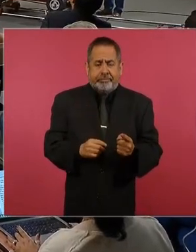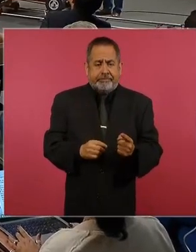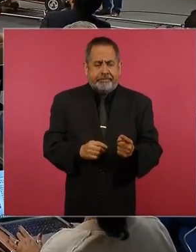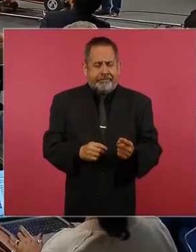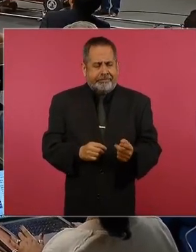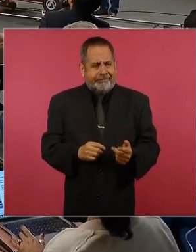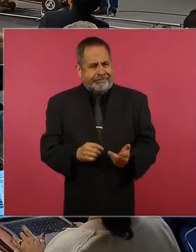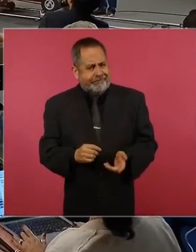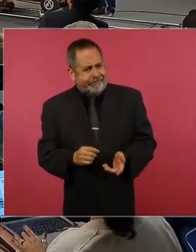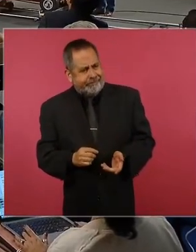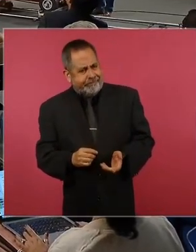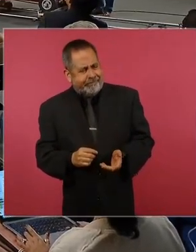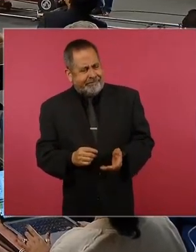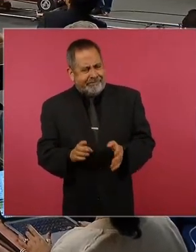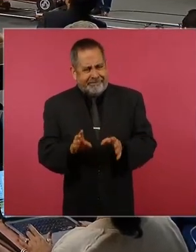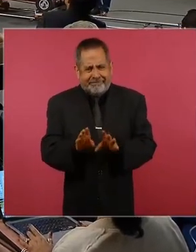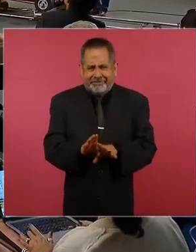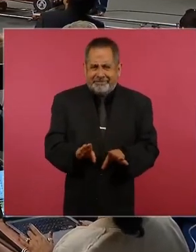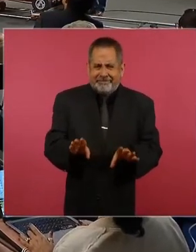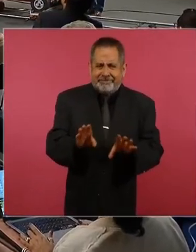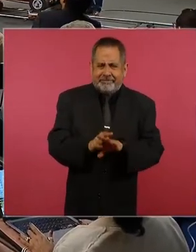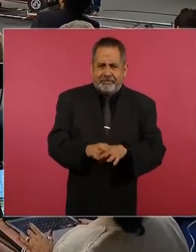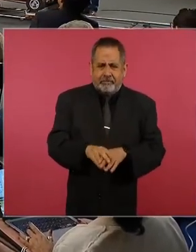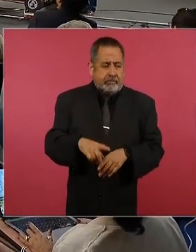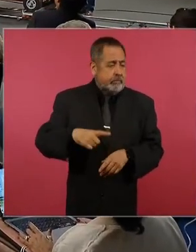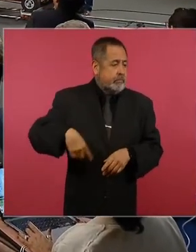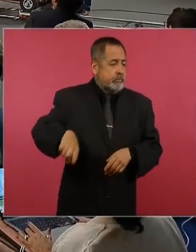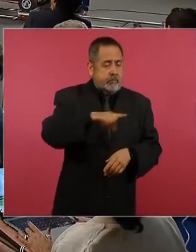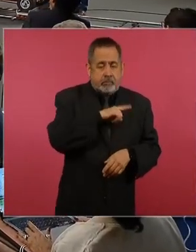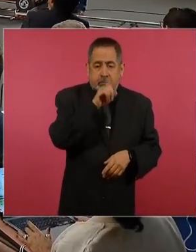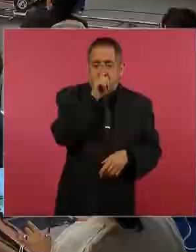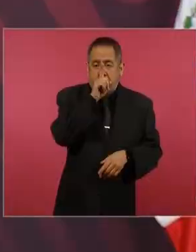¿cómo lograban callar todo eso?